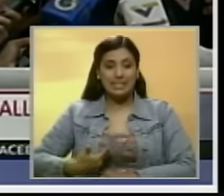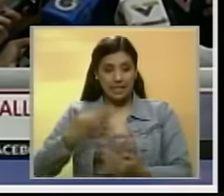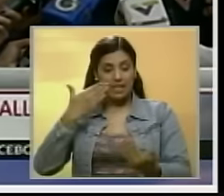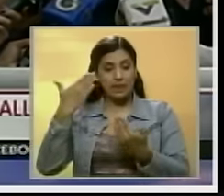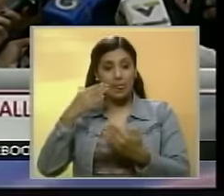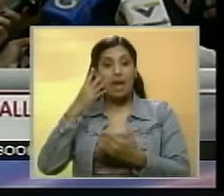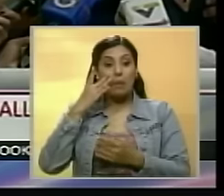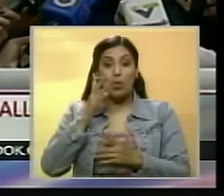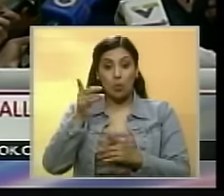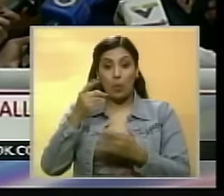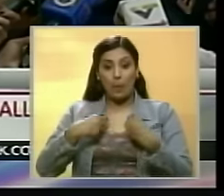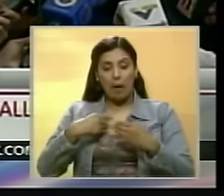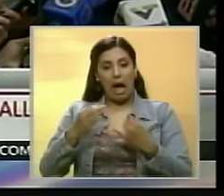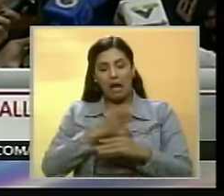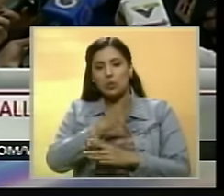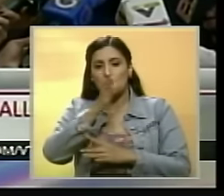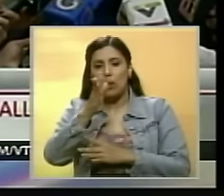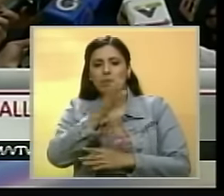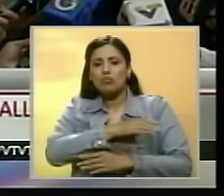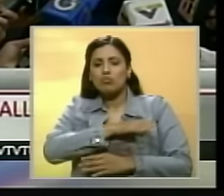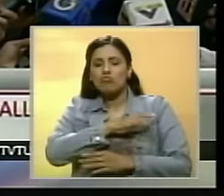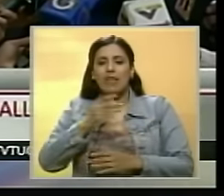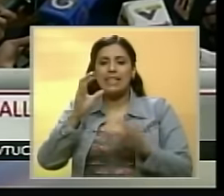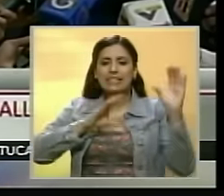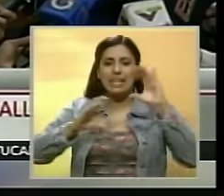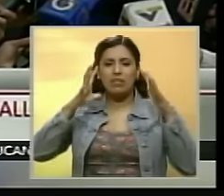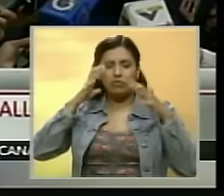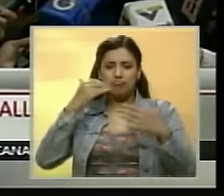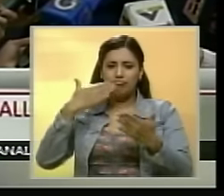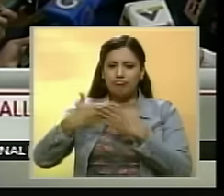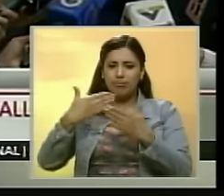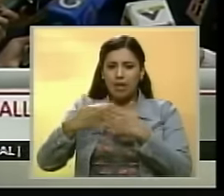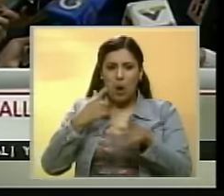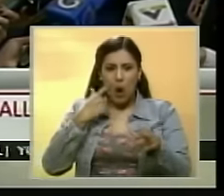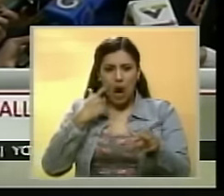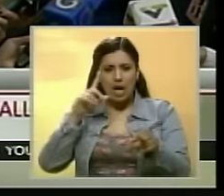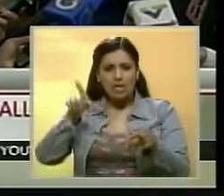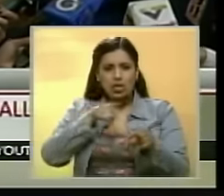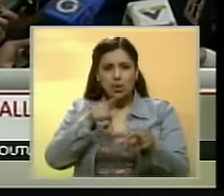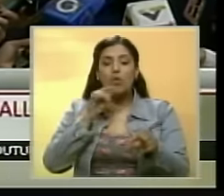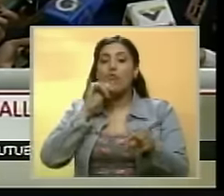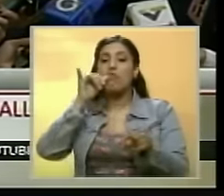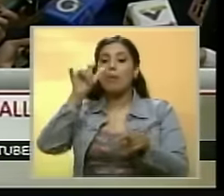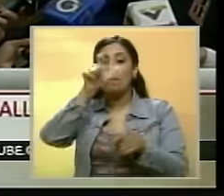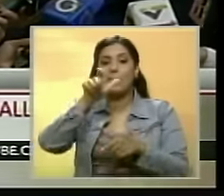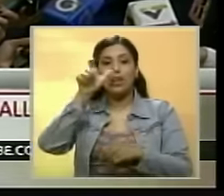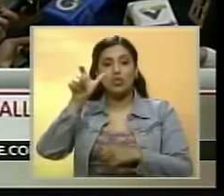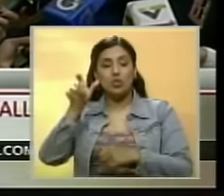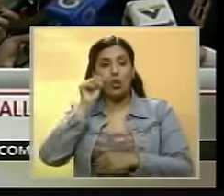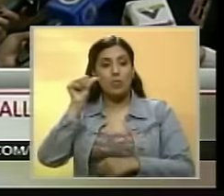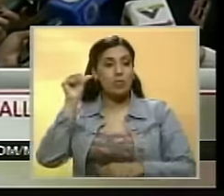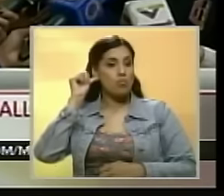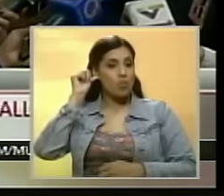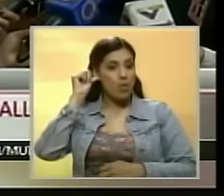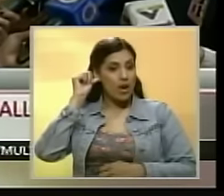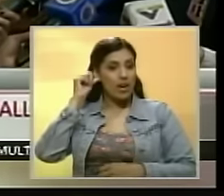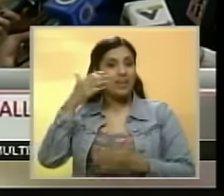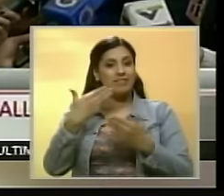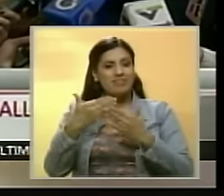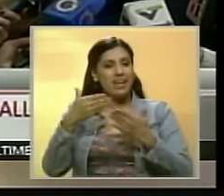Gallego hubiesen ido allá con una comisión científica a verificar de primera mano para informarle a los venezolanos y a las venezolanas